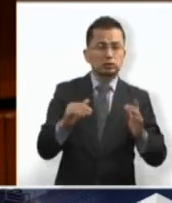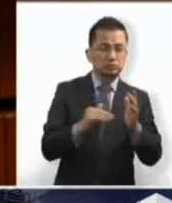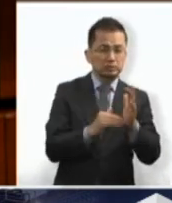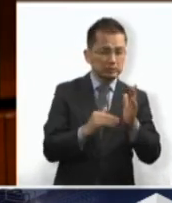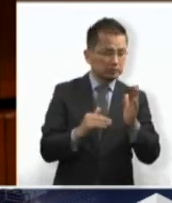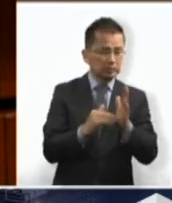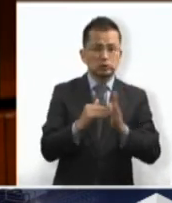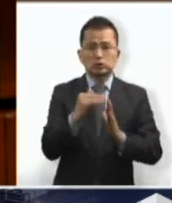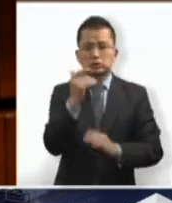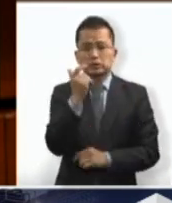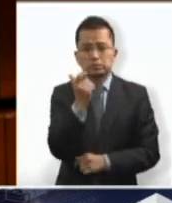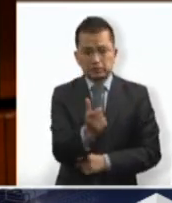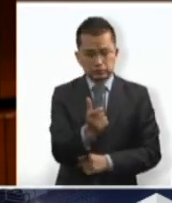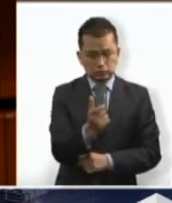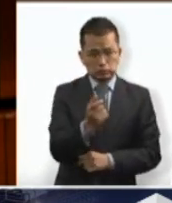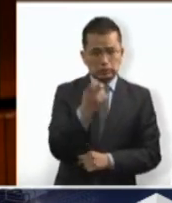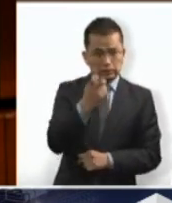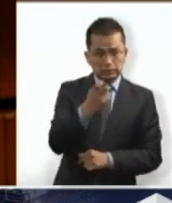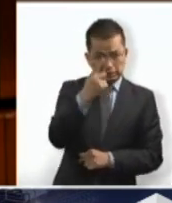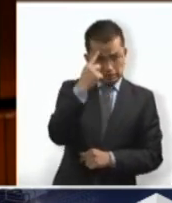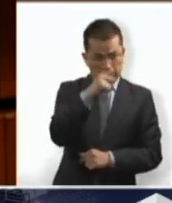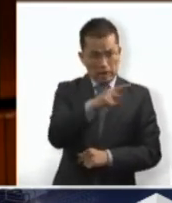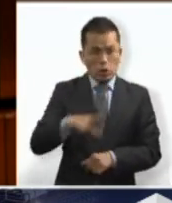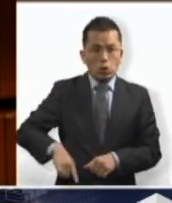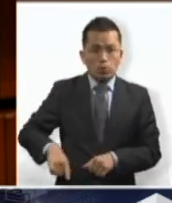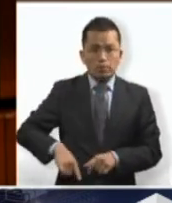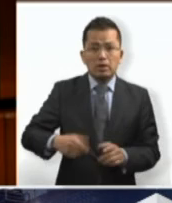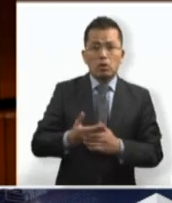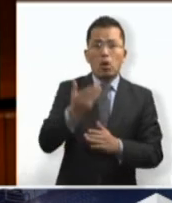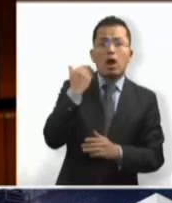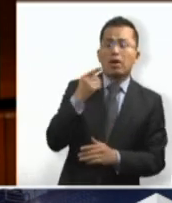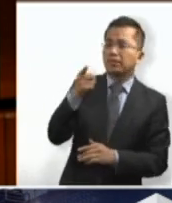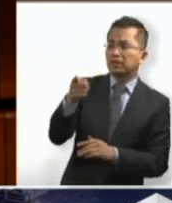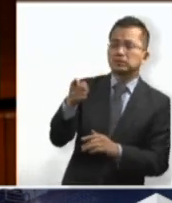millones de pesos que condonaban los gobiernos del cambio?